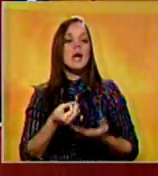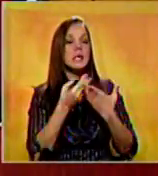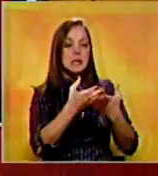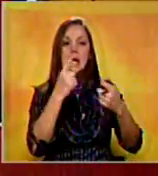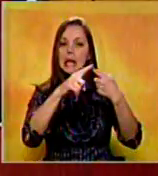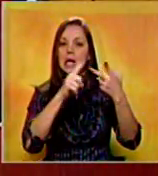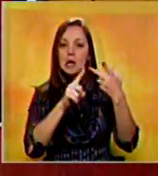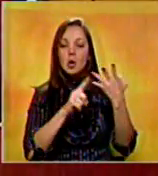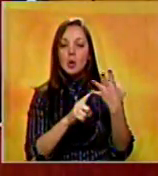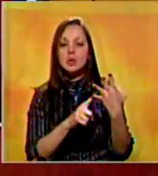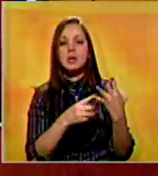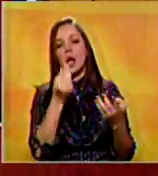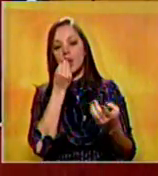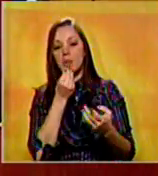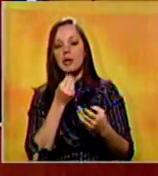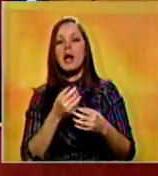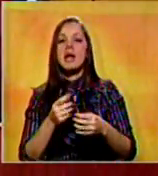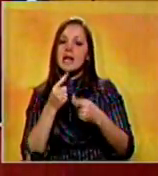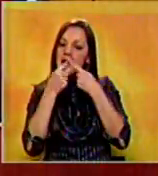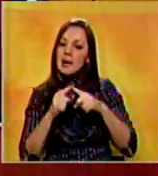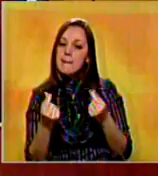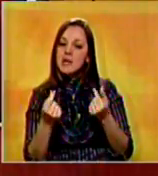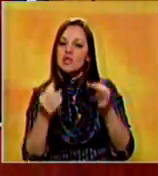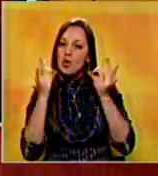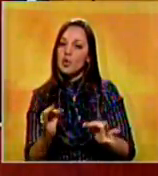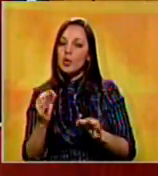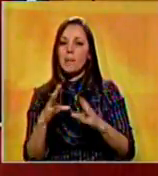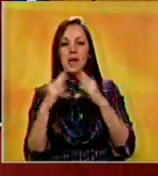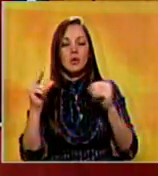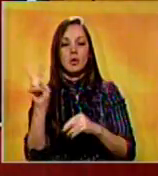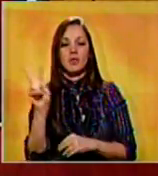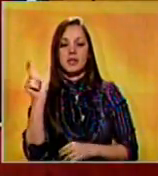el abastecimiento y precios justos para los venezolanos. Glenda Hernández, Noticiero Venevisión.